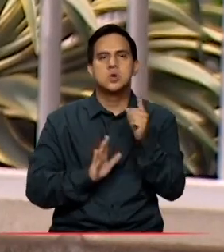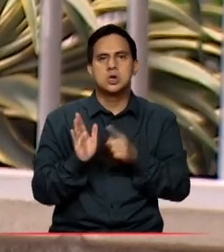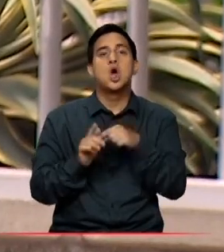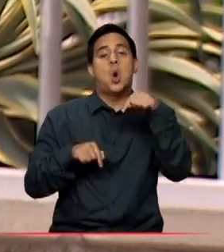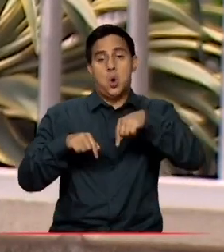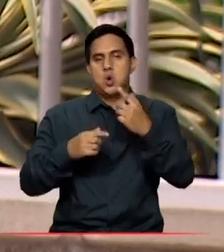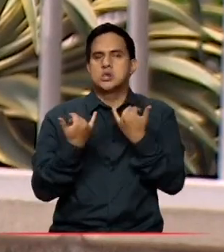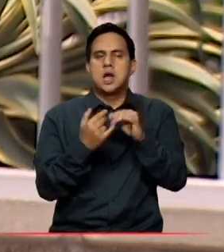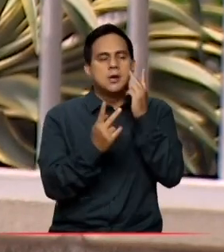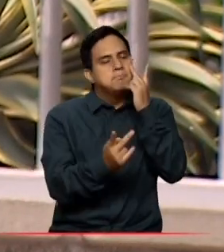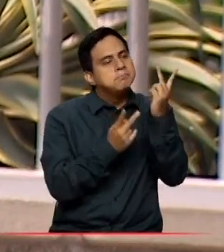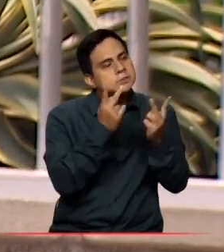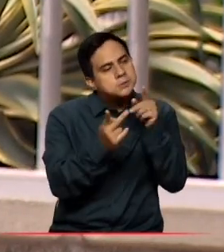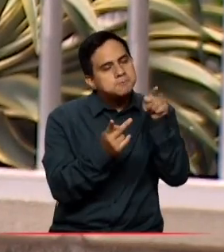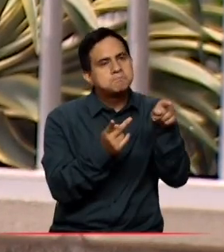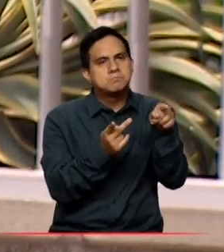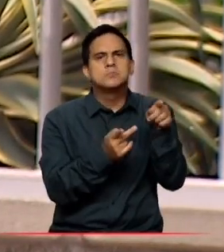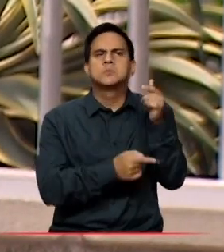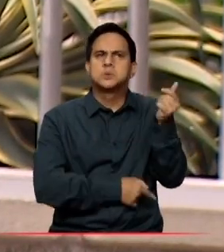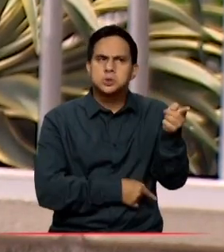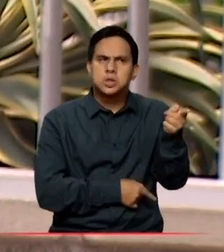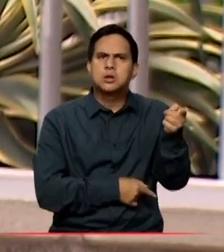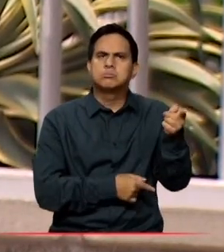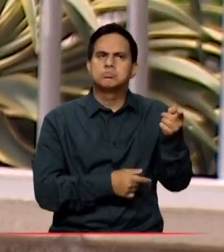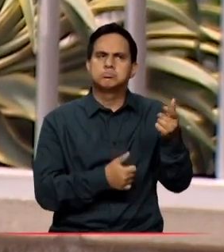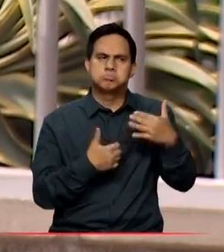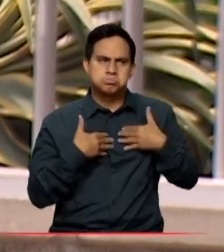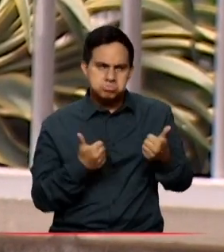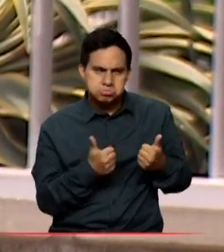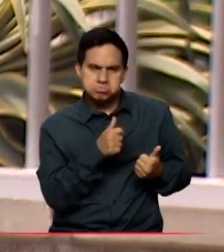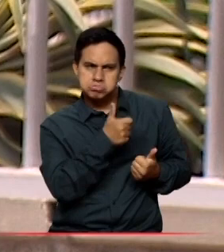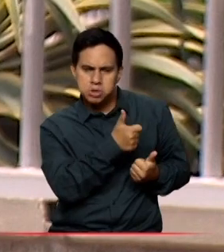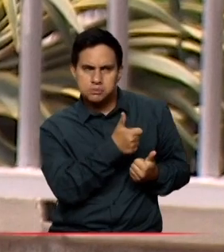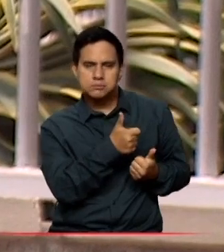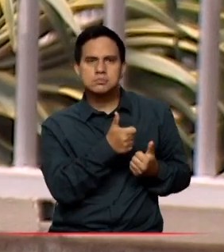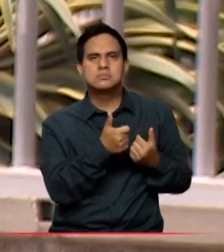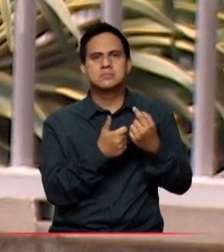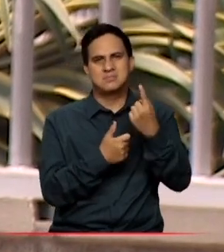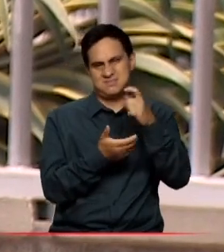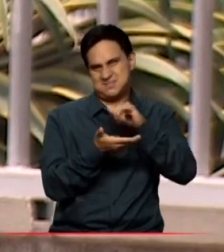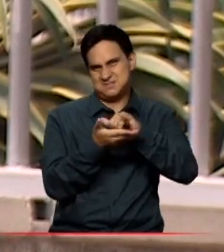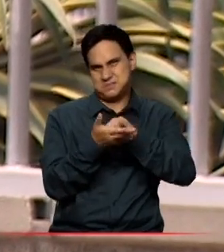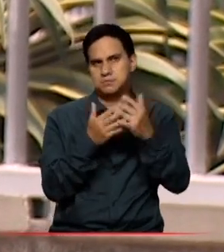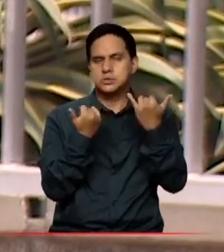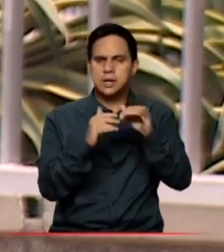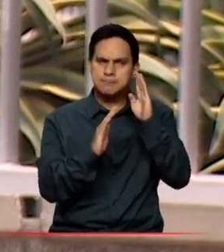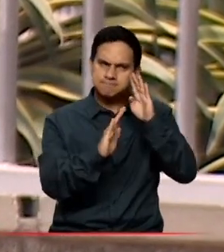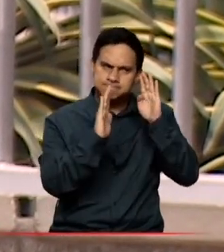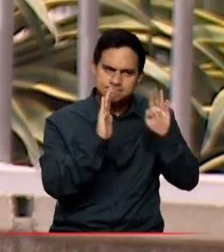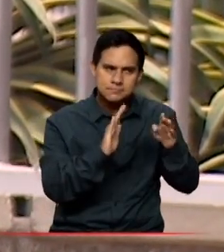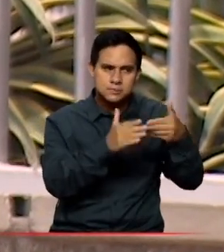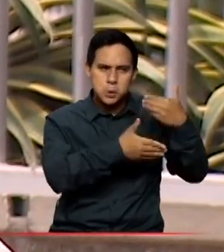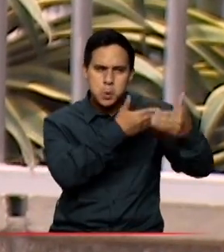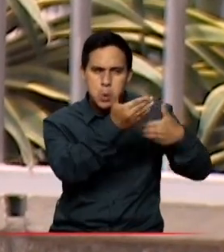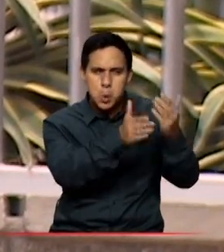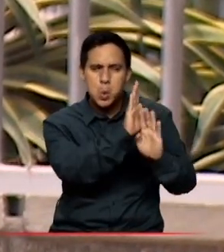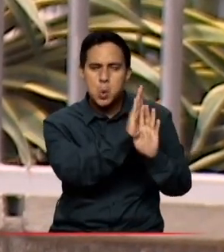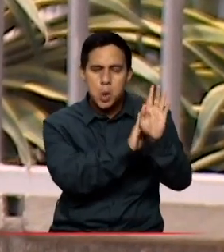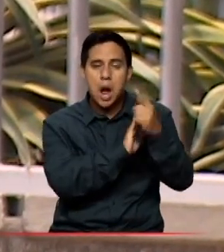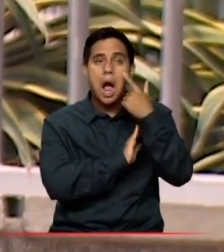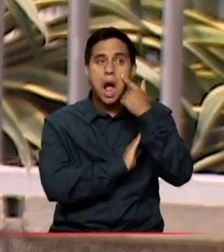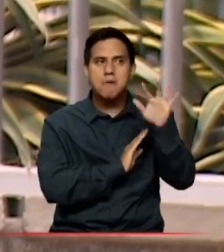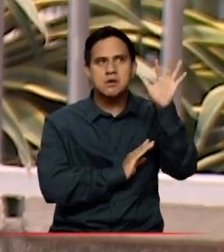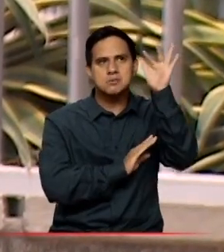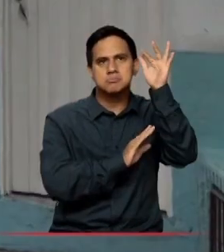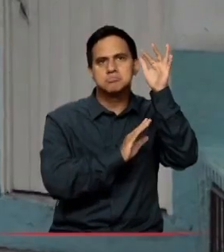clínica La vemos que está una paciente hemodinámicamente estable y estaremos atentos y muy pendientes a la evolución y conducta médica que definan